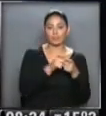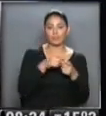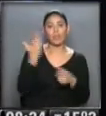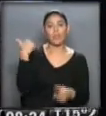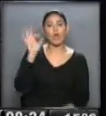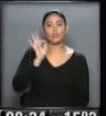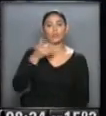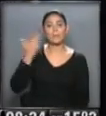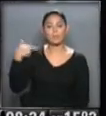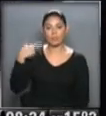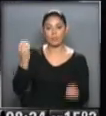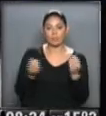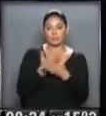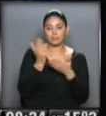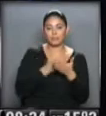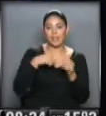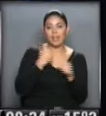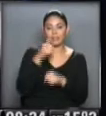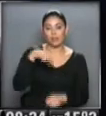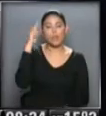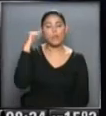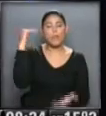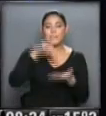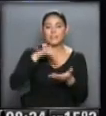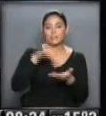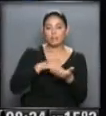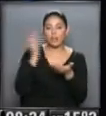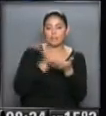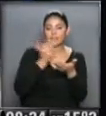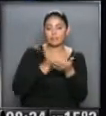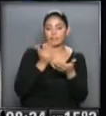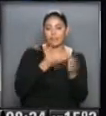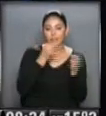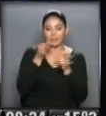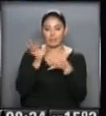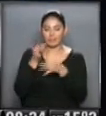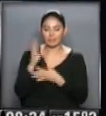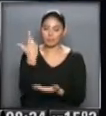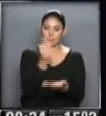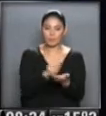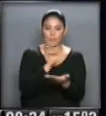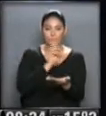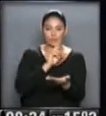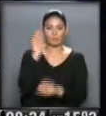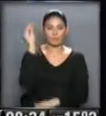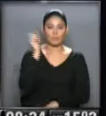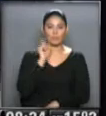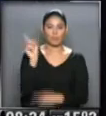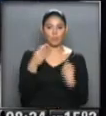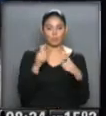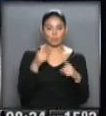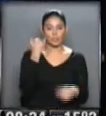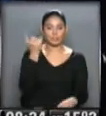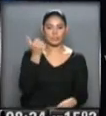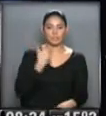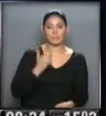pasado y que ya lleva vendidas más de 9 millones de copias en el mundo. Así que esta gran referente de la música popular brasileña, ya